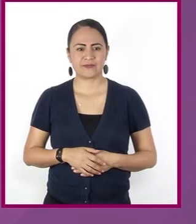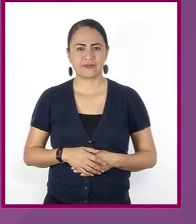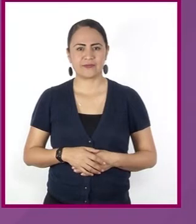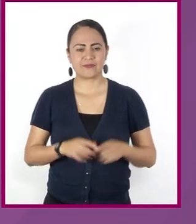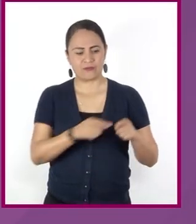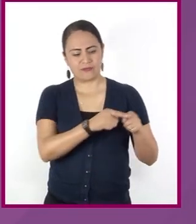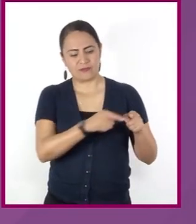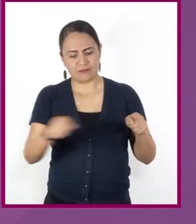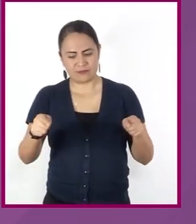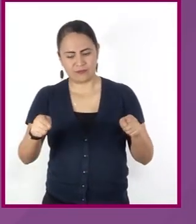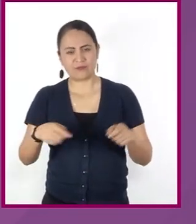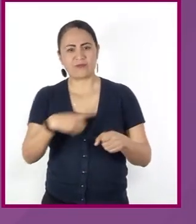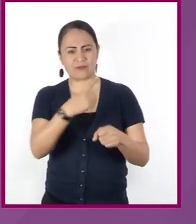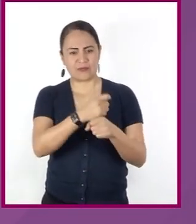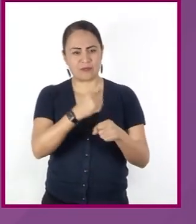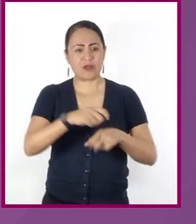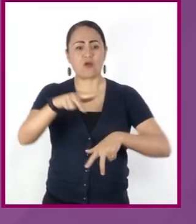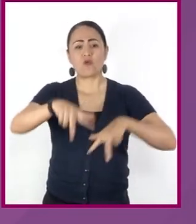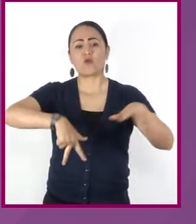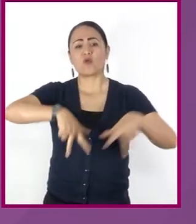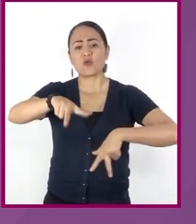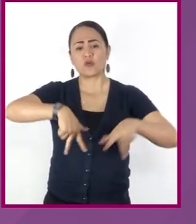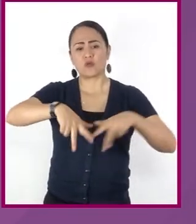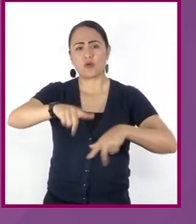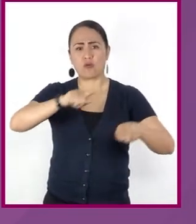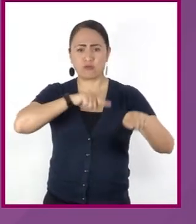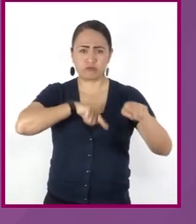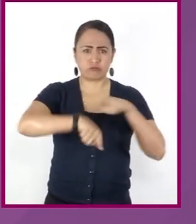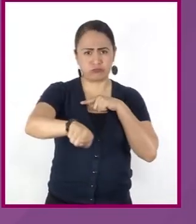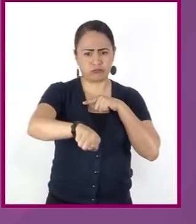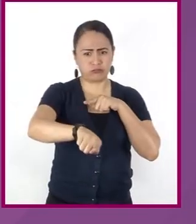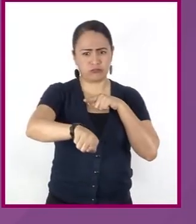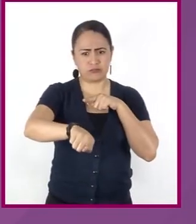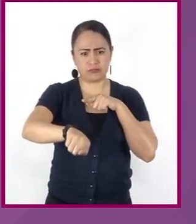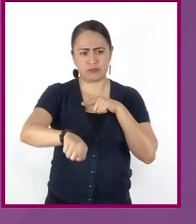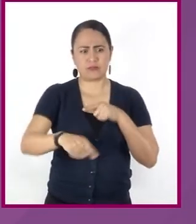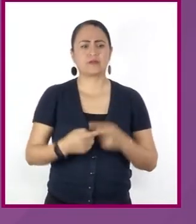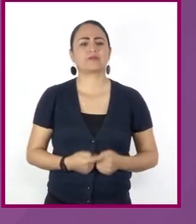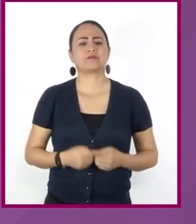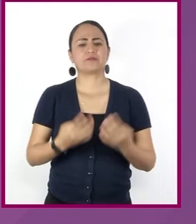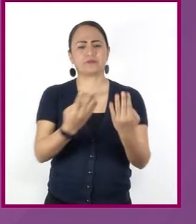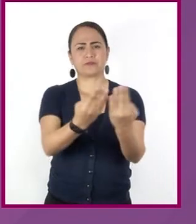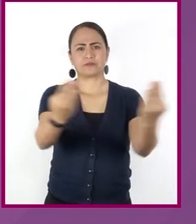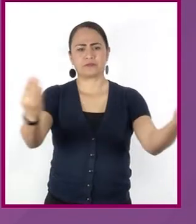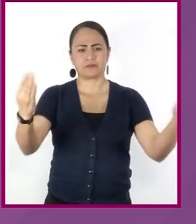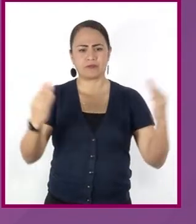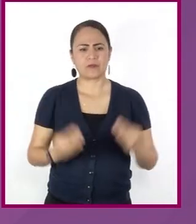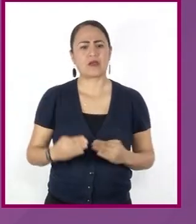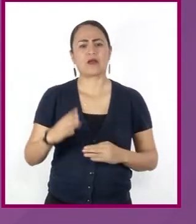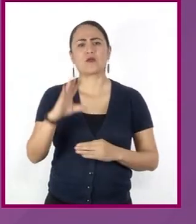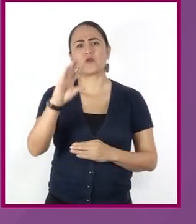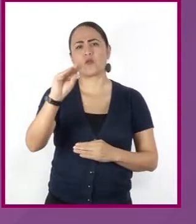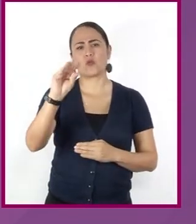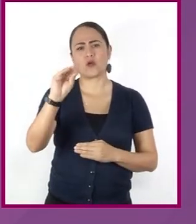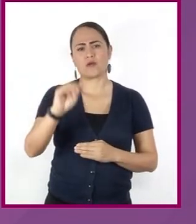Primer tramo. En el fútbol, para realizar un tiro libre directo, la barrera debe estar al menos